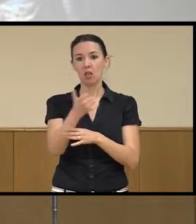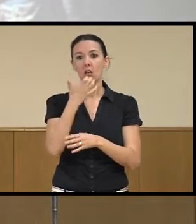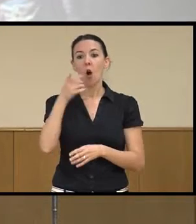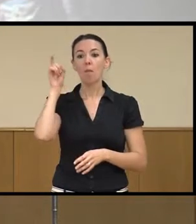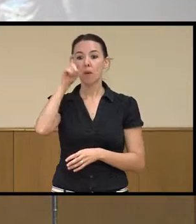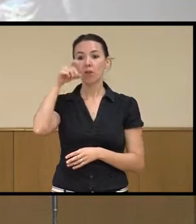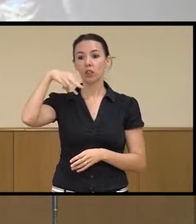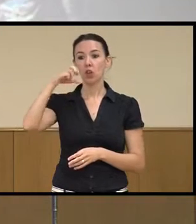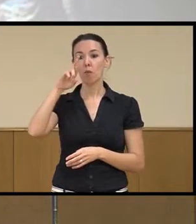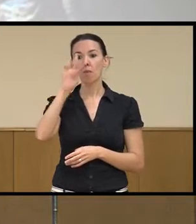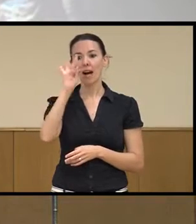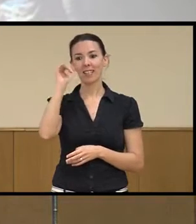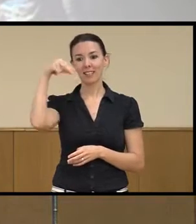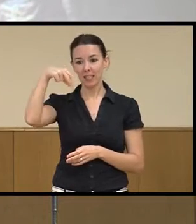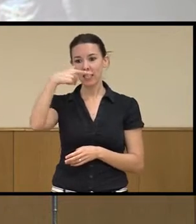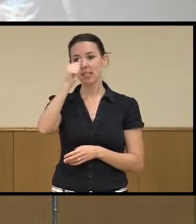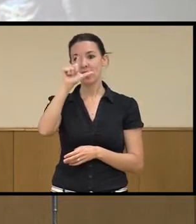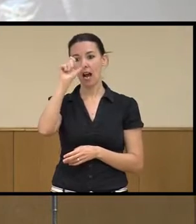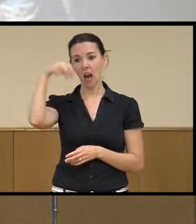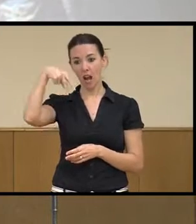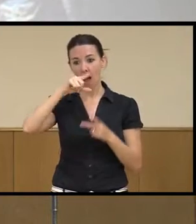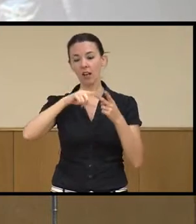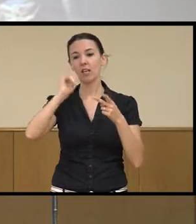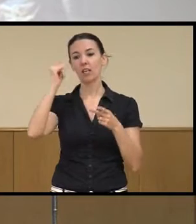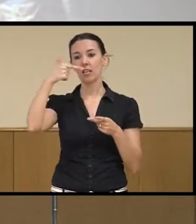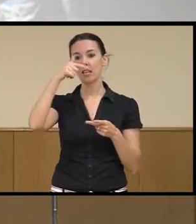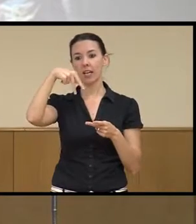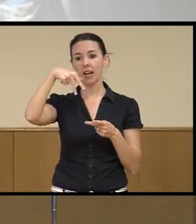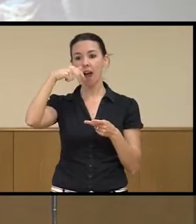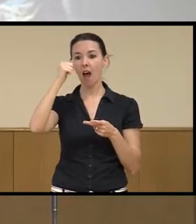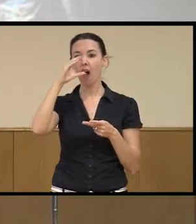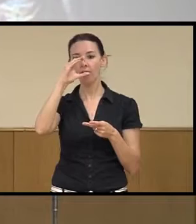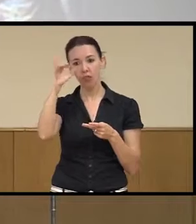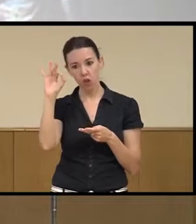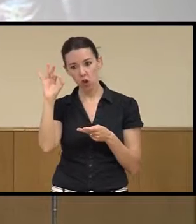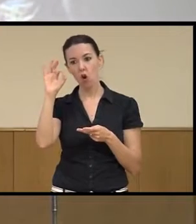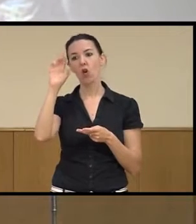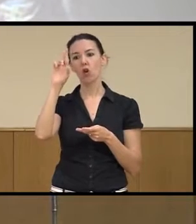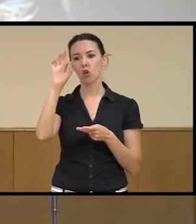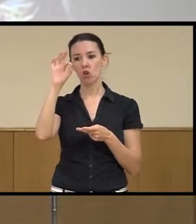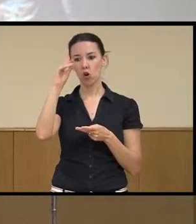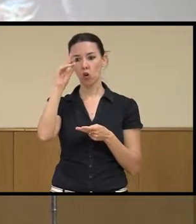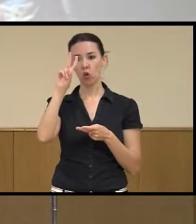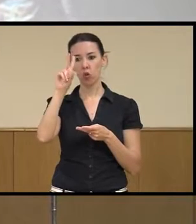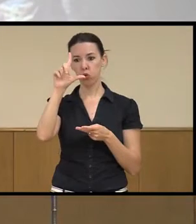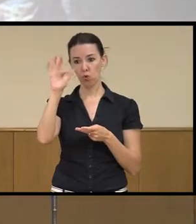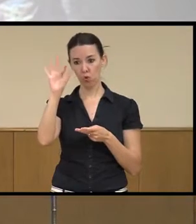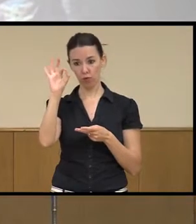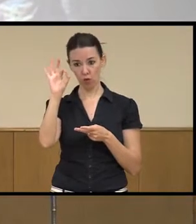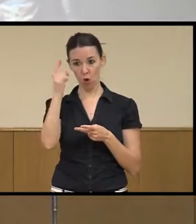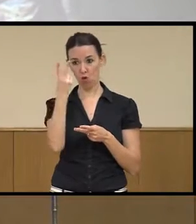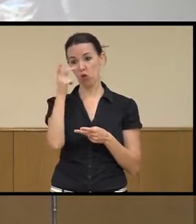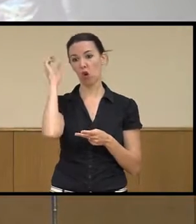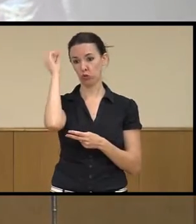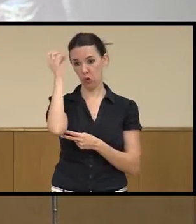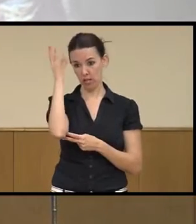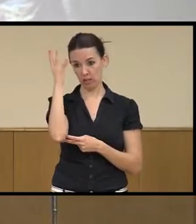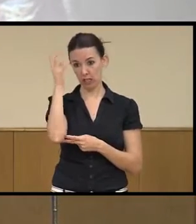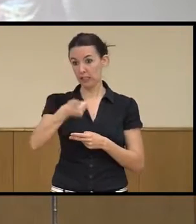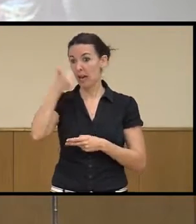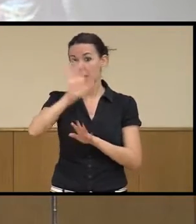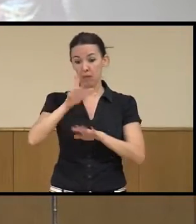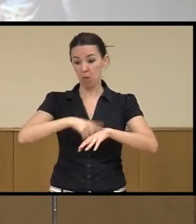profesor Martín Galán como a Ignacio Rodulfo, que son las dos personas que van a intervenir en esta sesión. Sin más dilación, para no